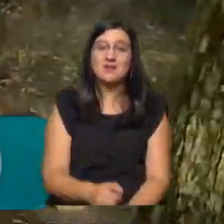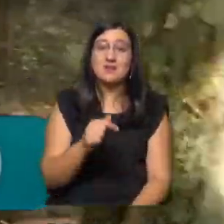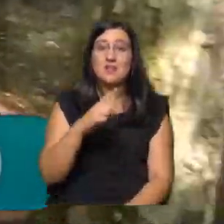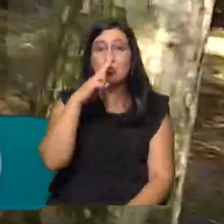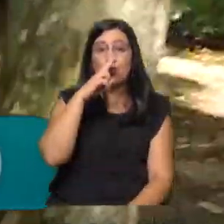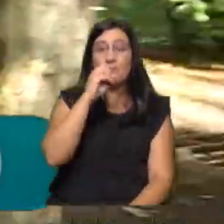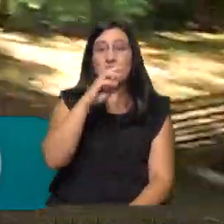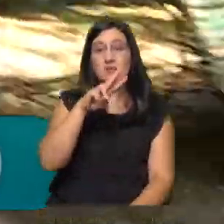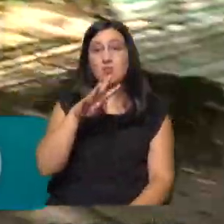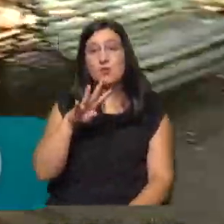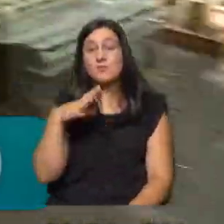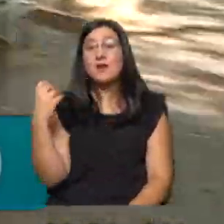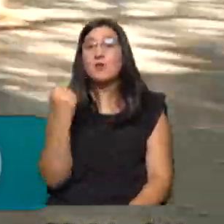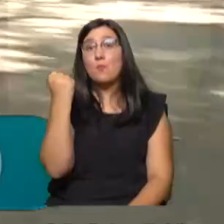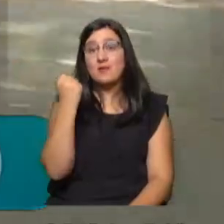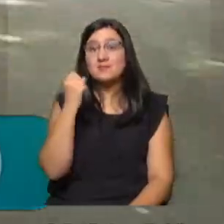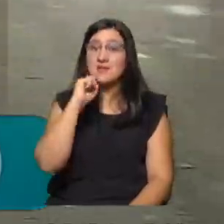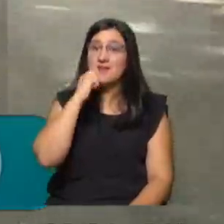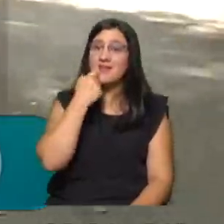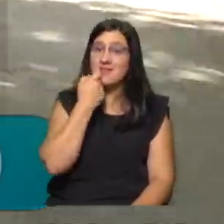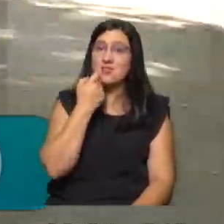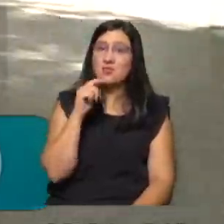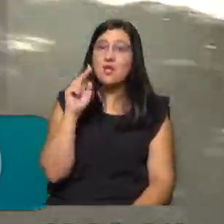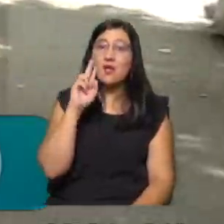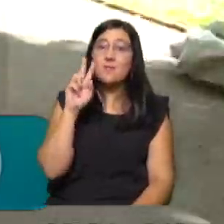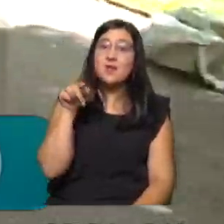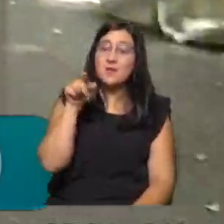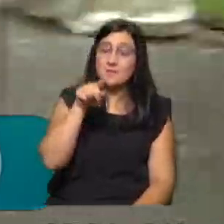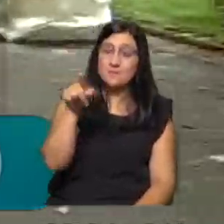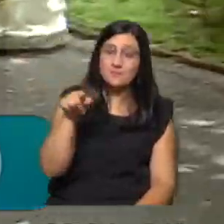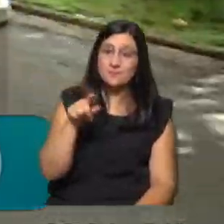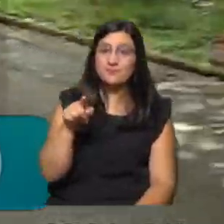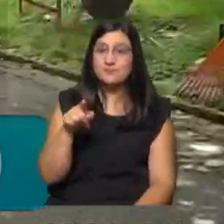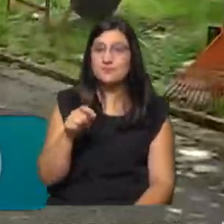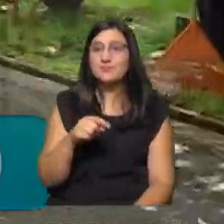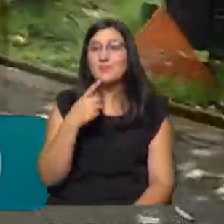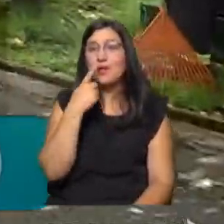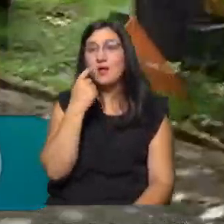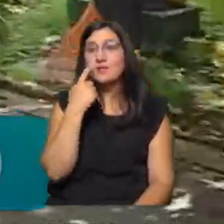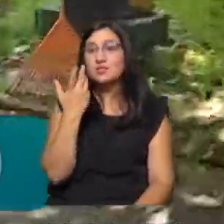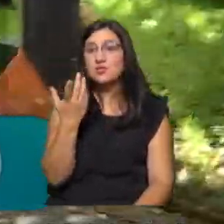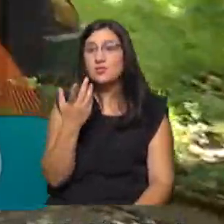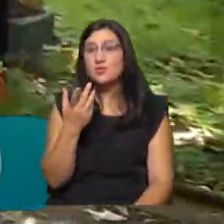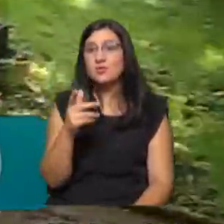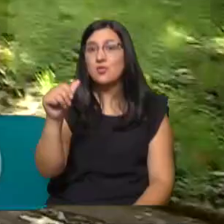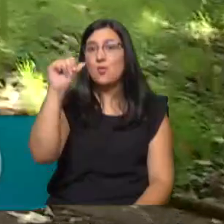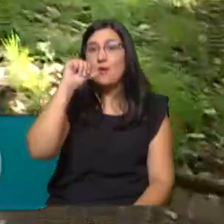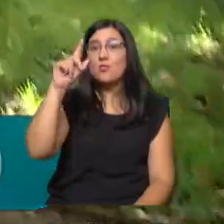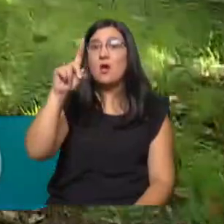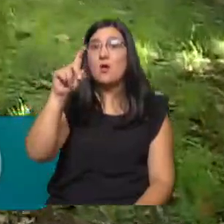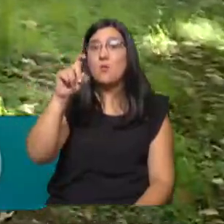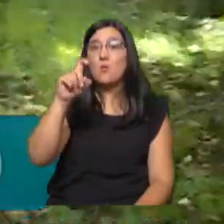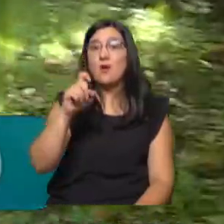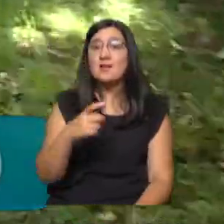2024 a recuperar el vecino, qué lindo. Y acá, mira, acá tenemos al caballero. A ver, ¿qué están haciendo? Es que está tomando una agüita.